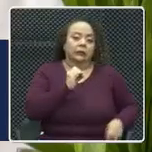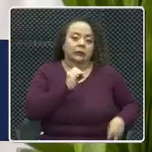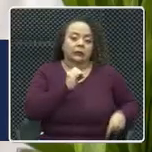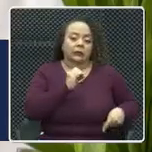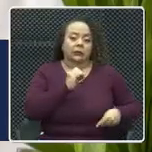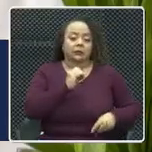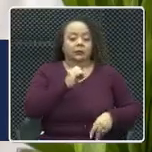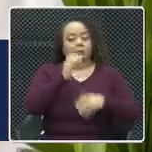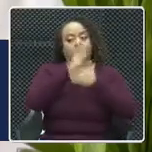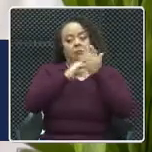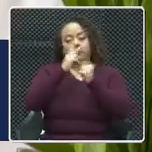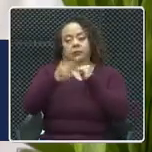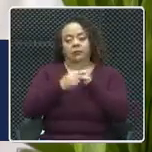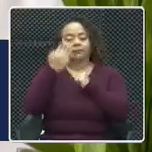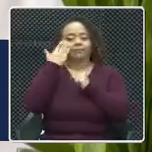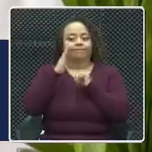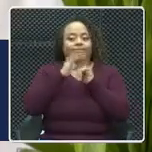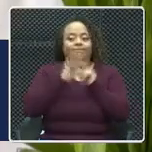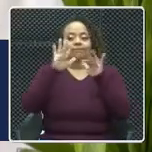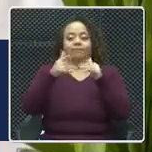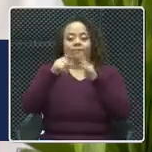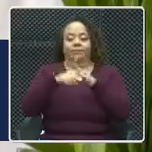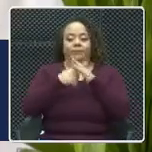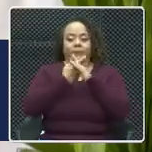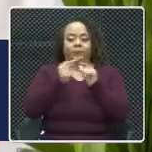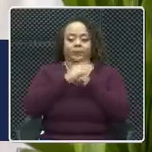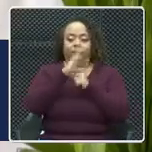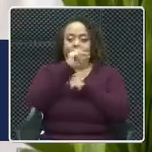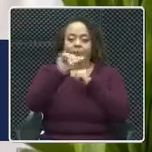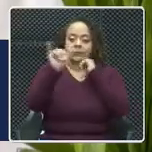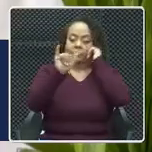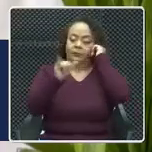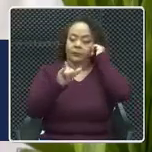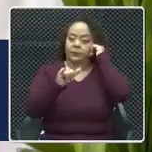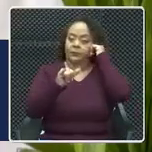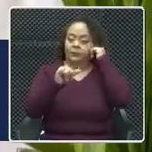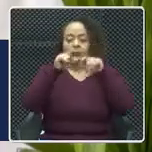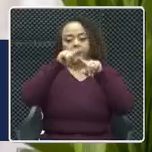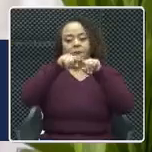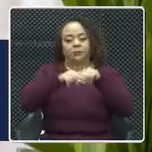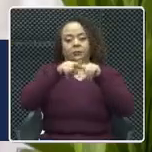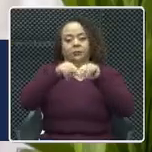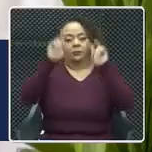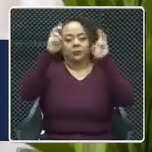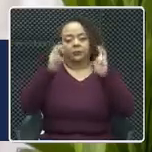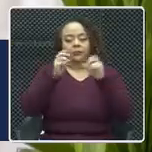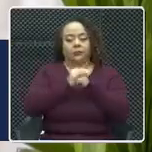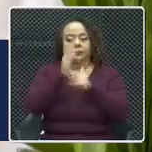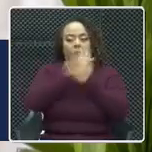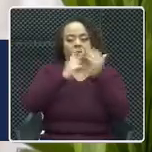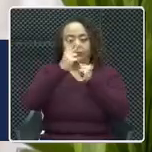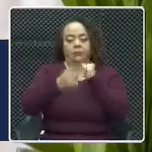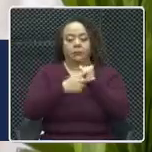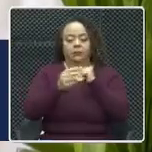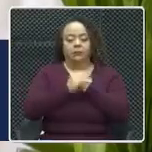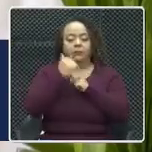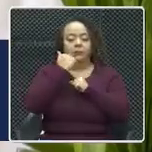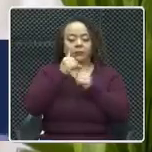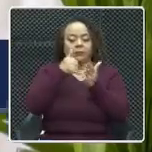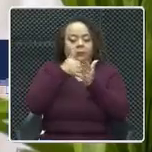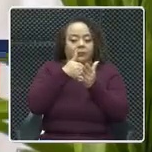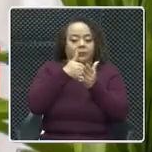donde a veces no sabemos ni tan siquiera cómo empezar. Y también, pues dependiendo del tema, a veces es